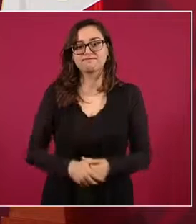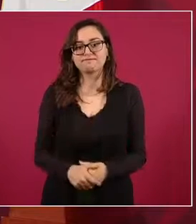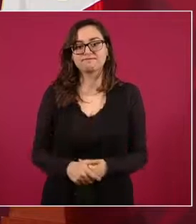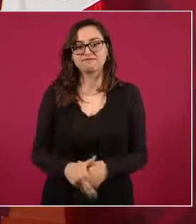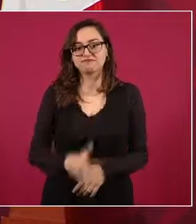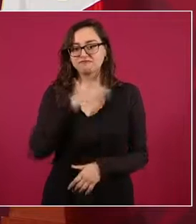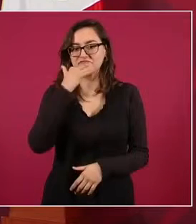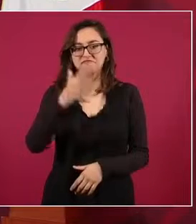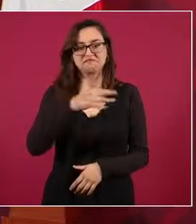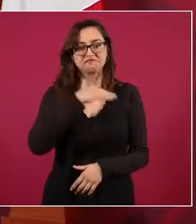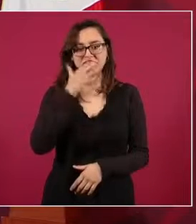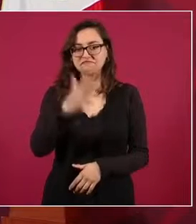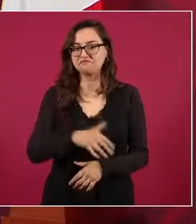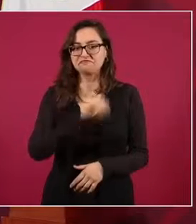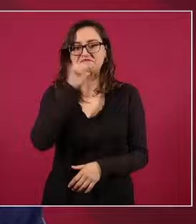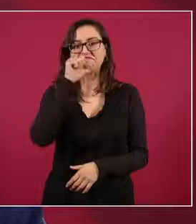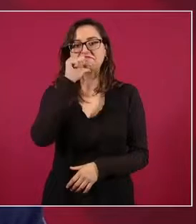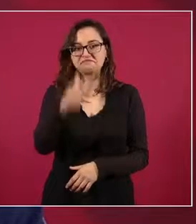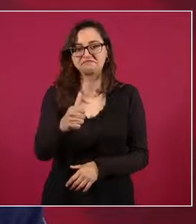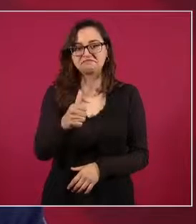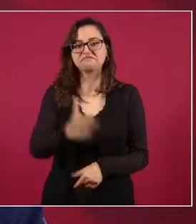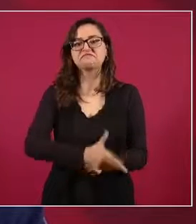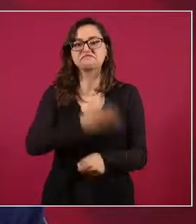Cero corrupción y cero impunidad.